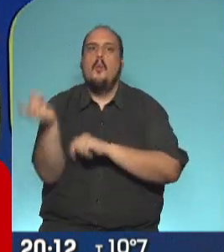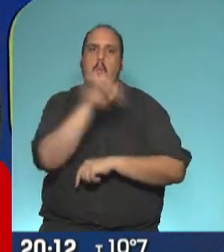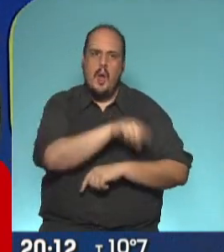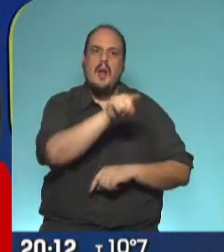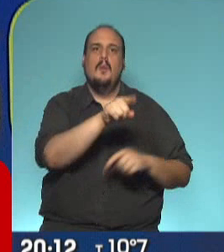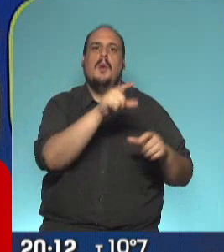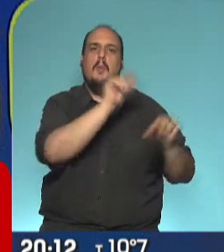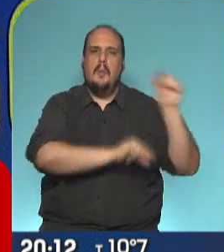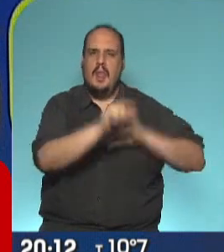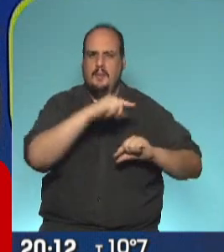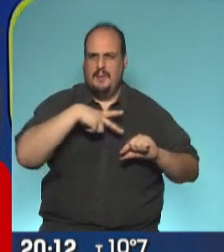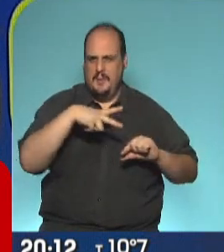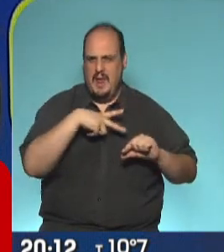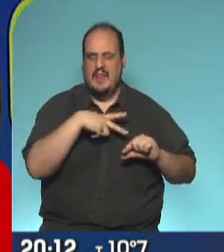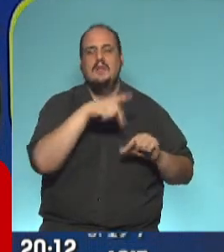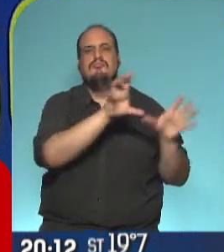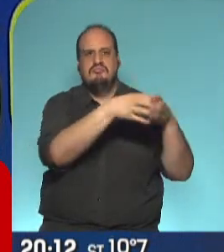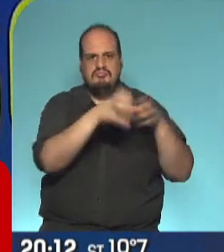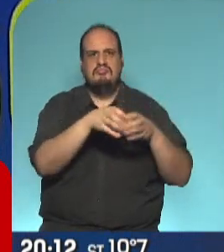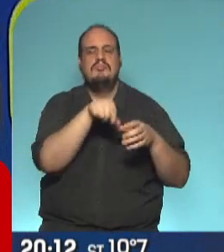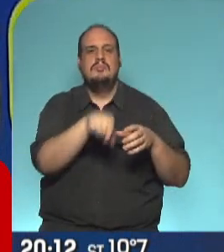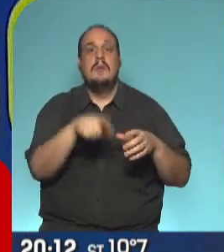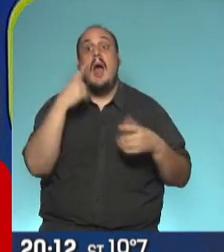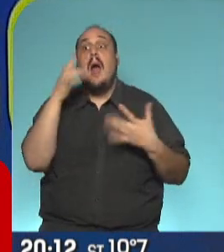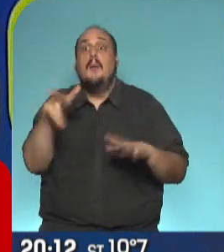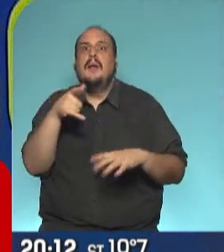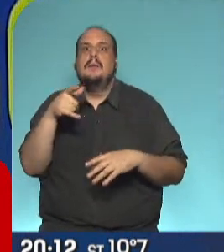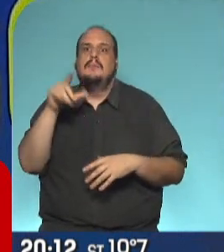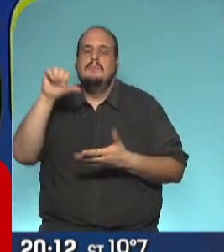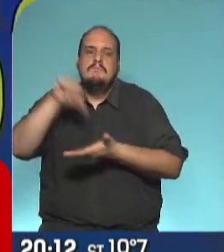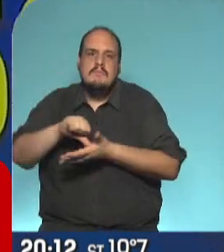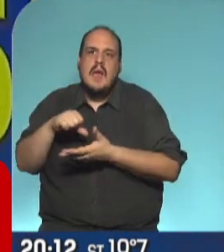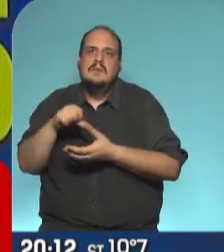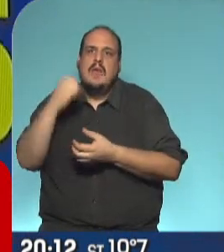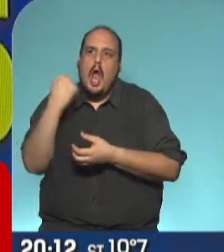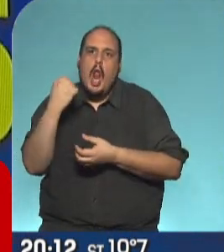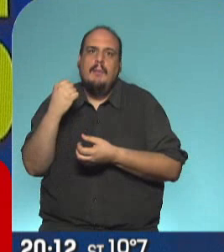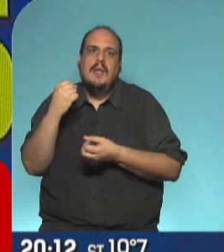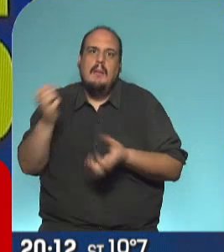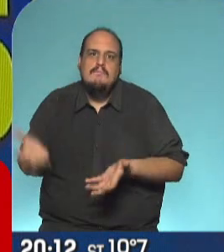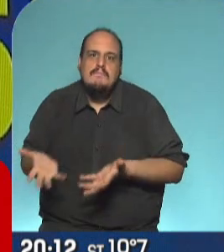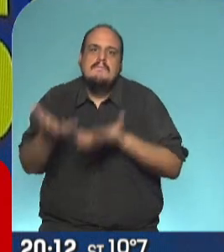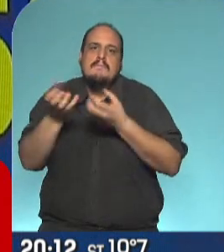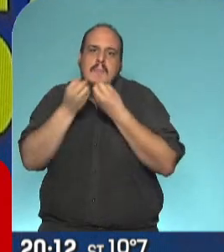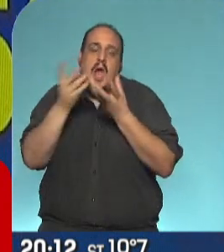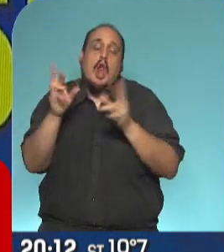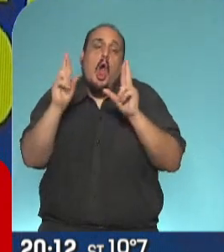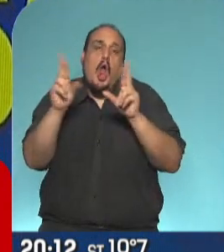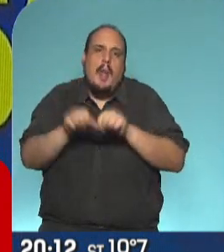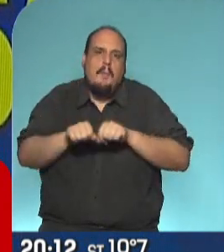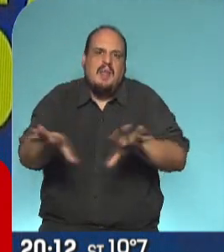otras condiciones, con el país medianamente recuperado después de la pandemia o después de lo peor de la